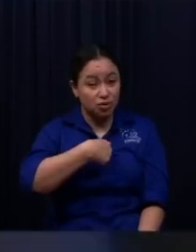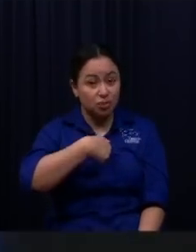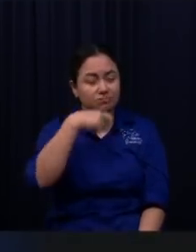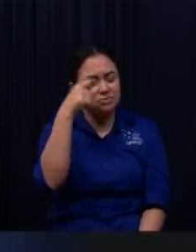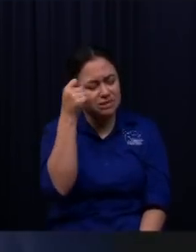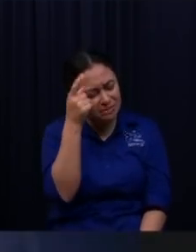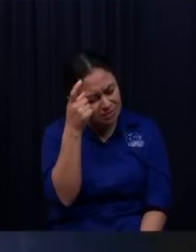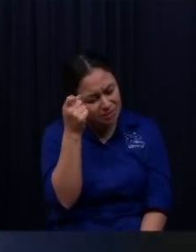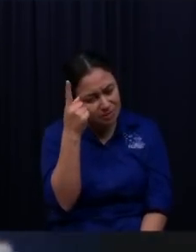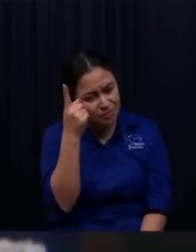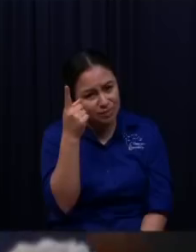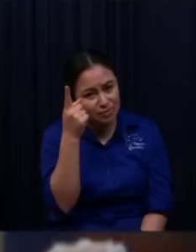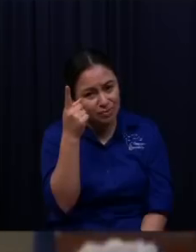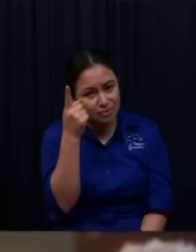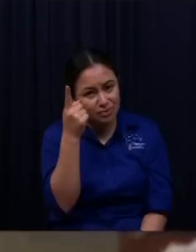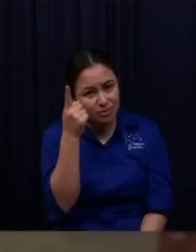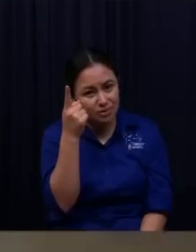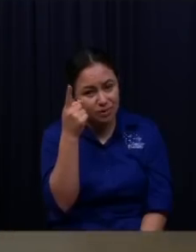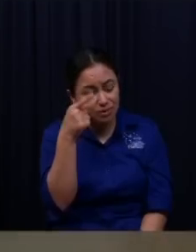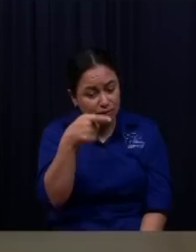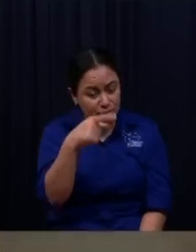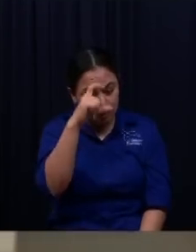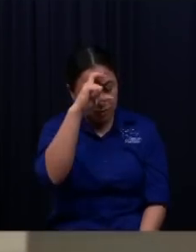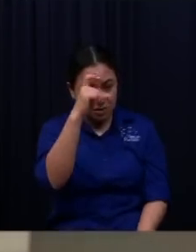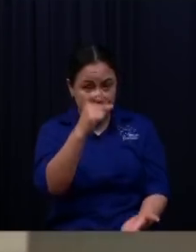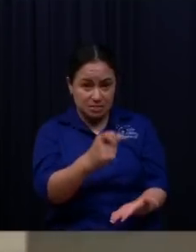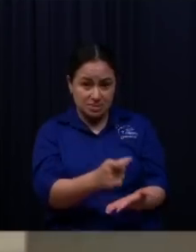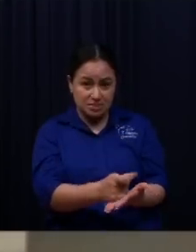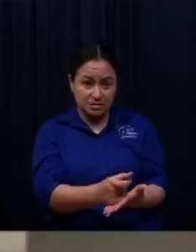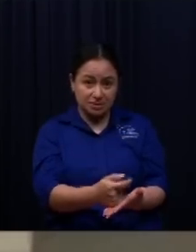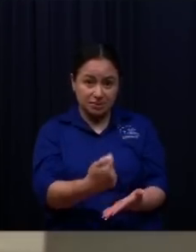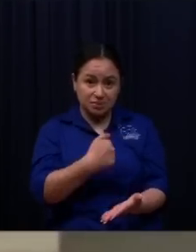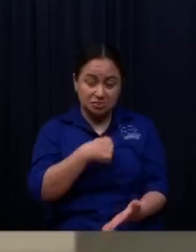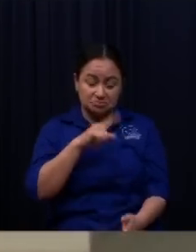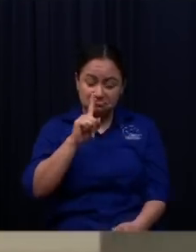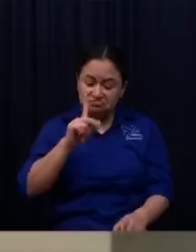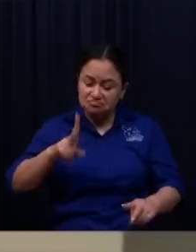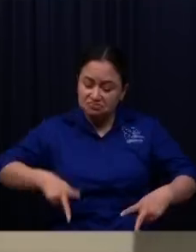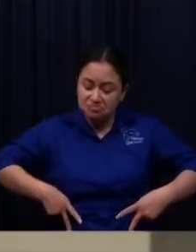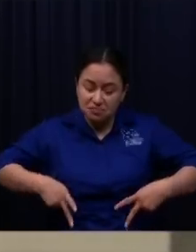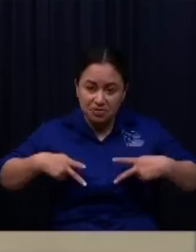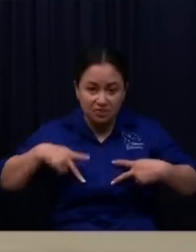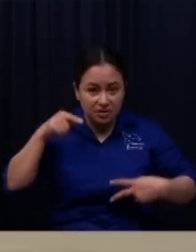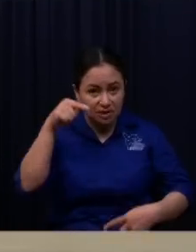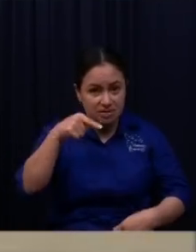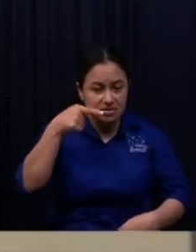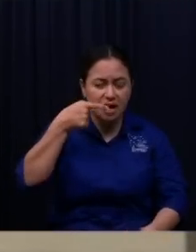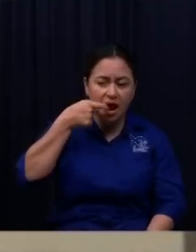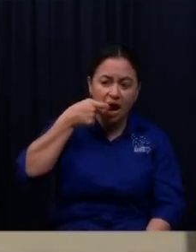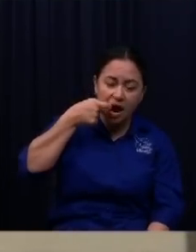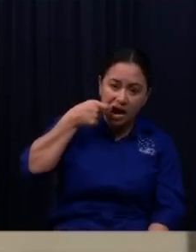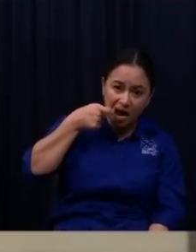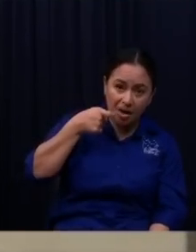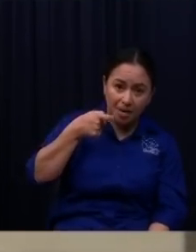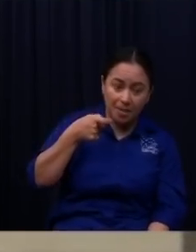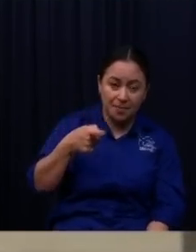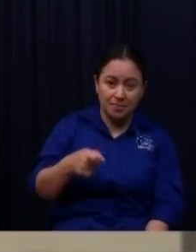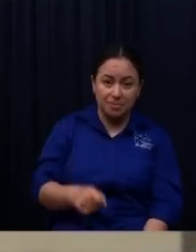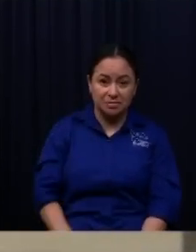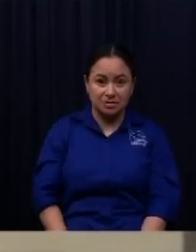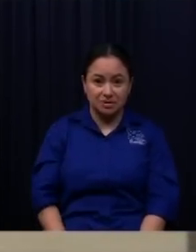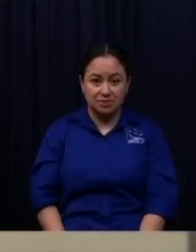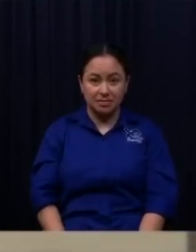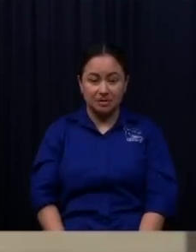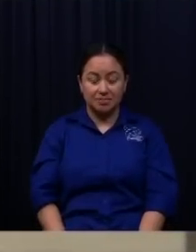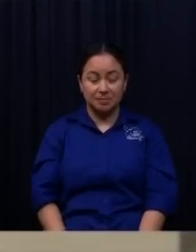Yo te comprendo. ¿Tú crees que yo no viví eso? Yo lo viví, claro. Lleno del Espíritu Santo, siendo